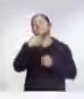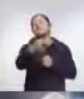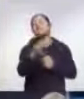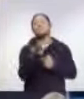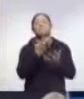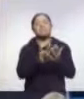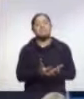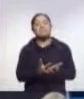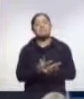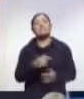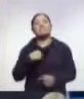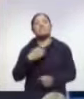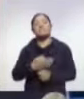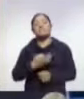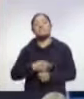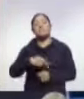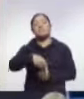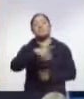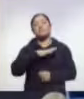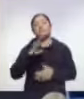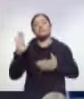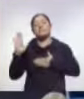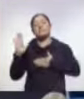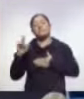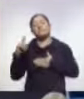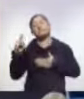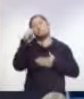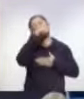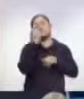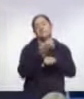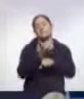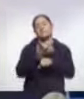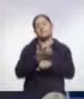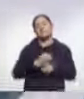fin de semana tiene compromiso pactado en Estados Unidos.